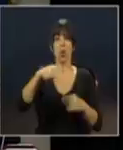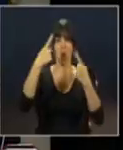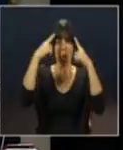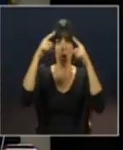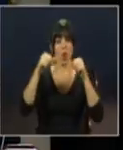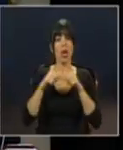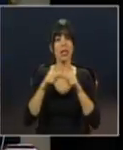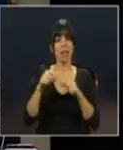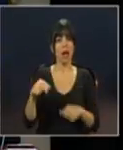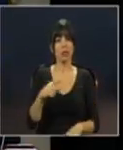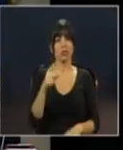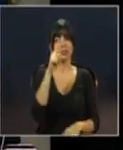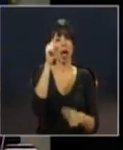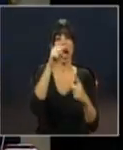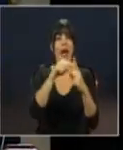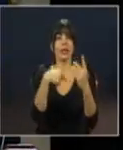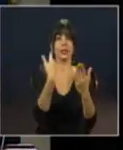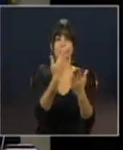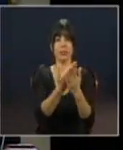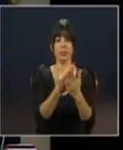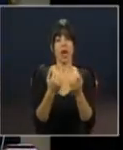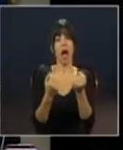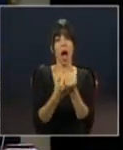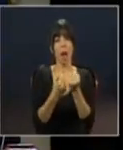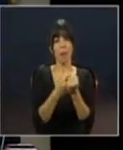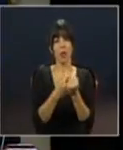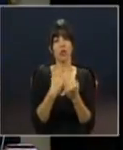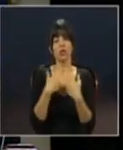el viaje hasta su destino con el apoyo que